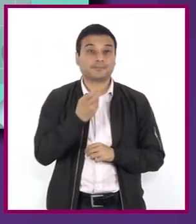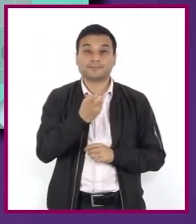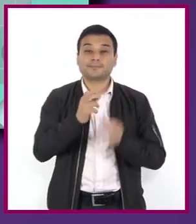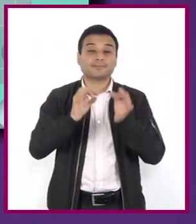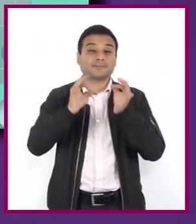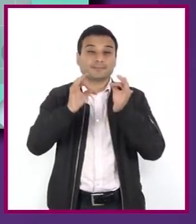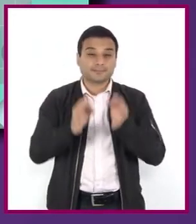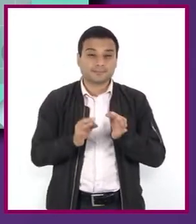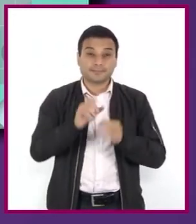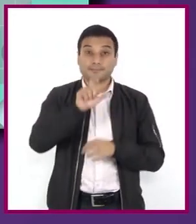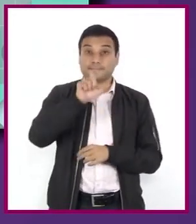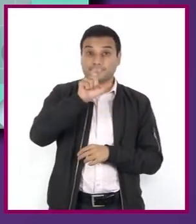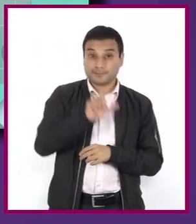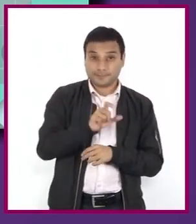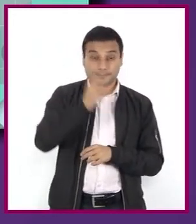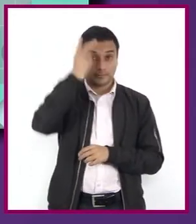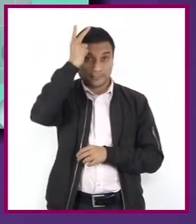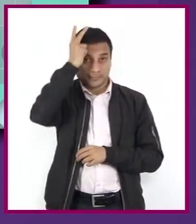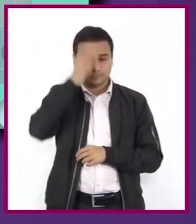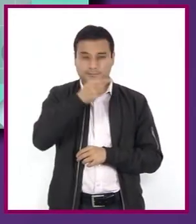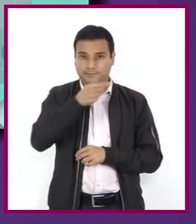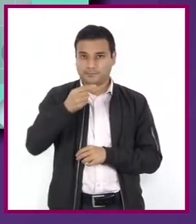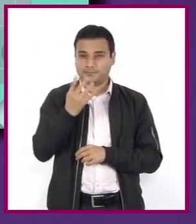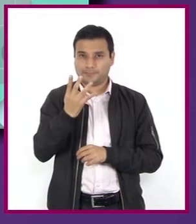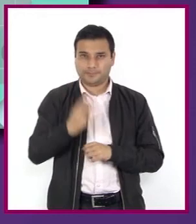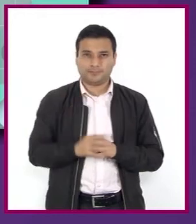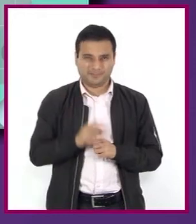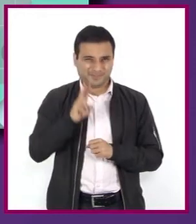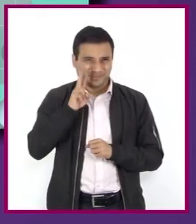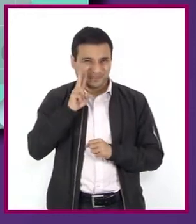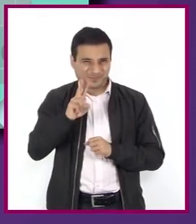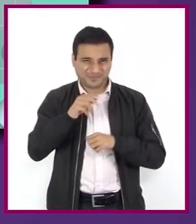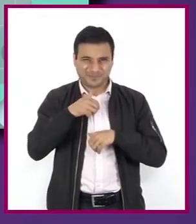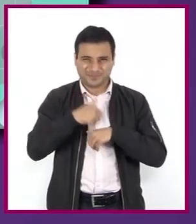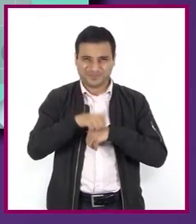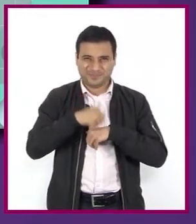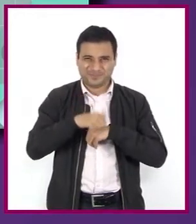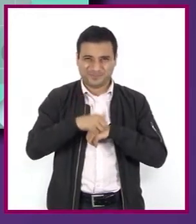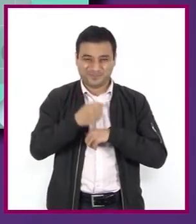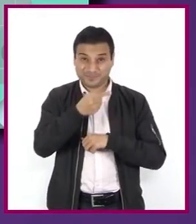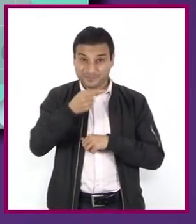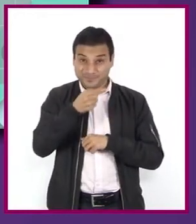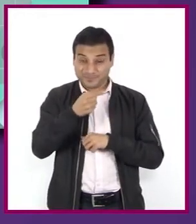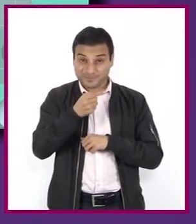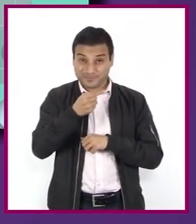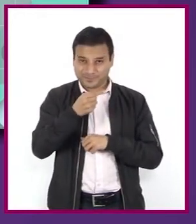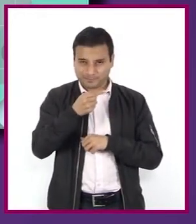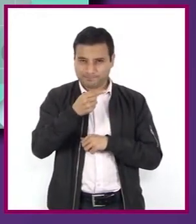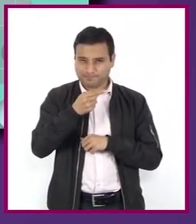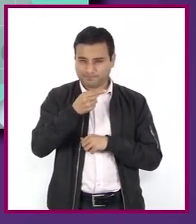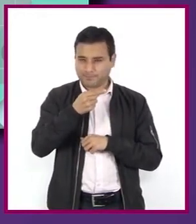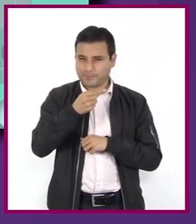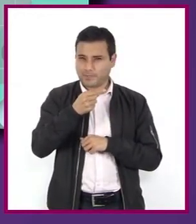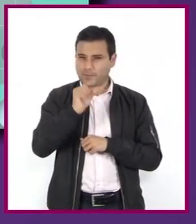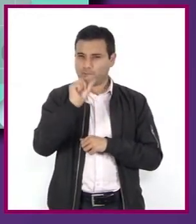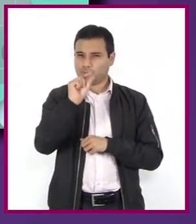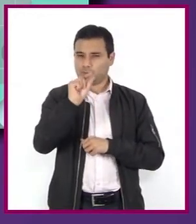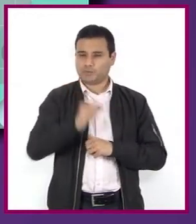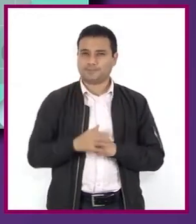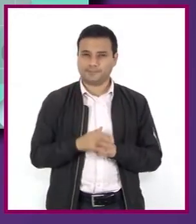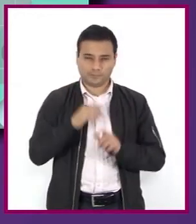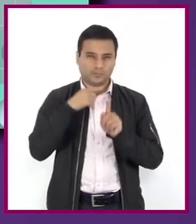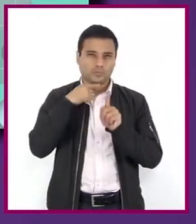En ella podemos visualizar que los valores negativos de y son menos que los positivos. Para el